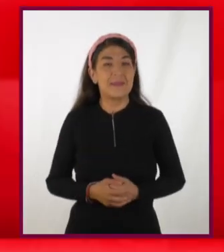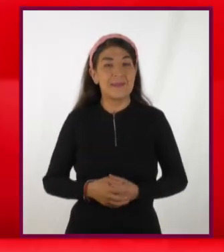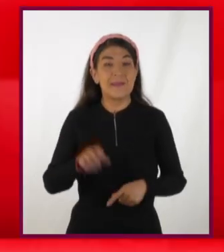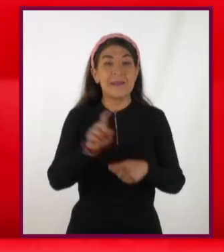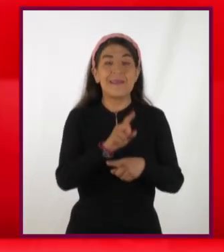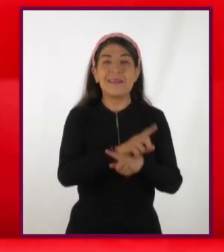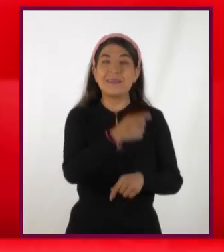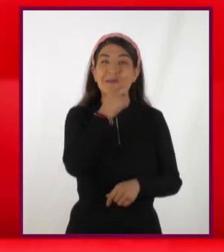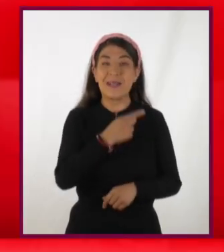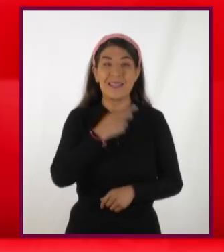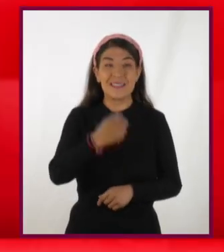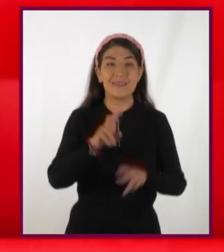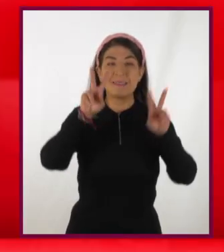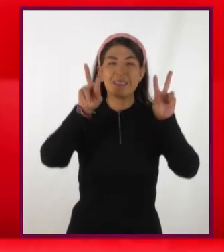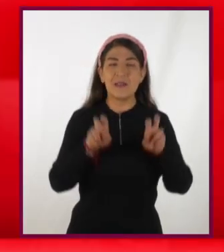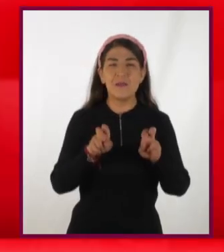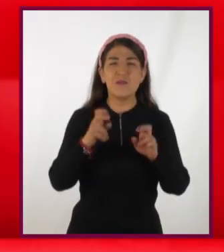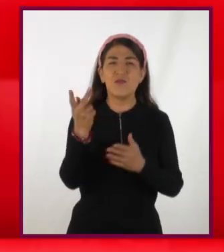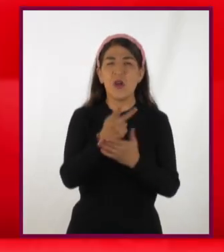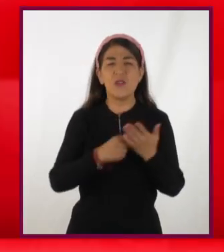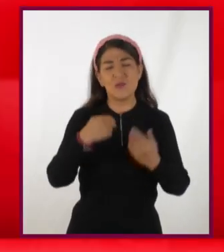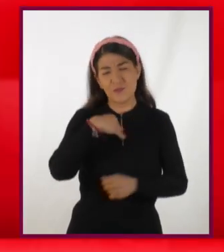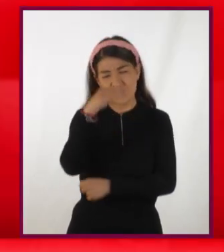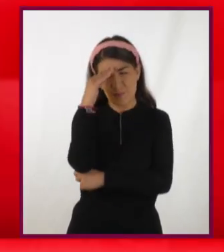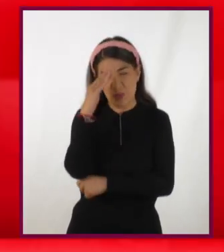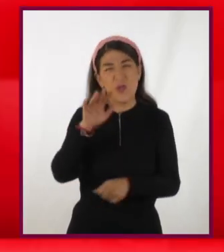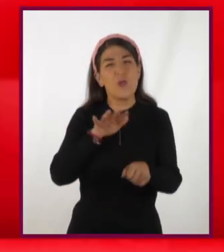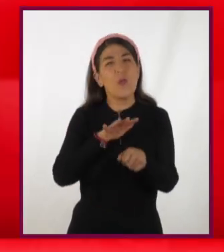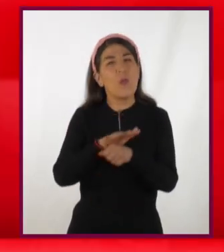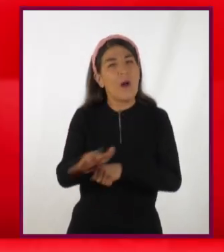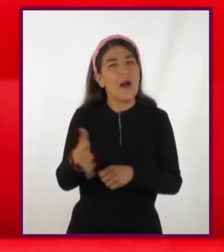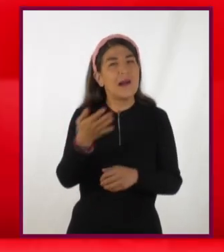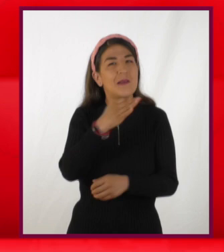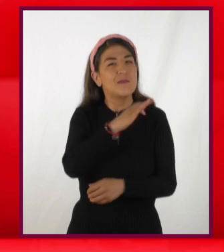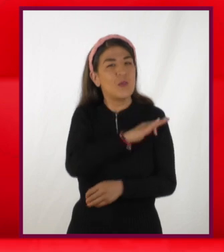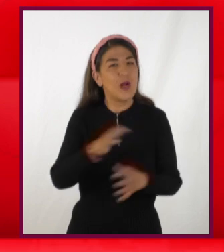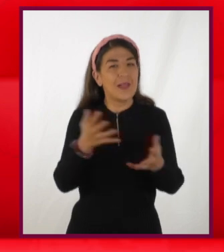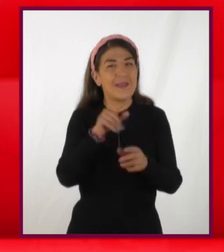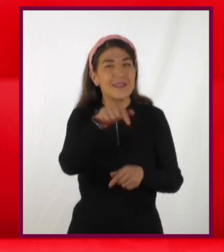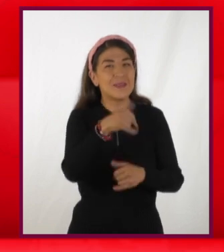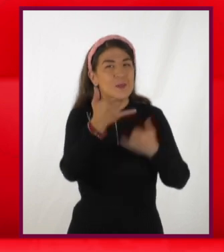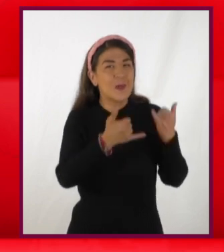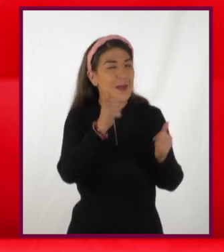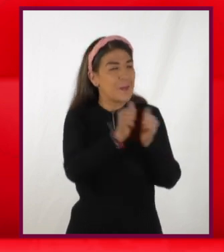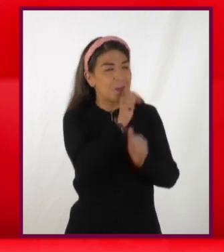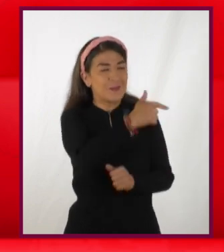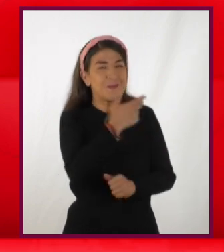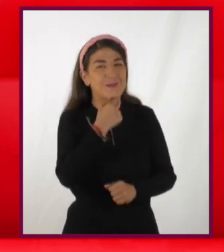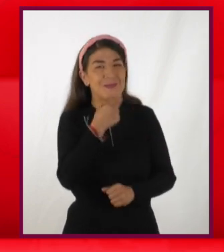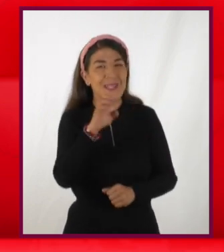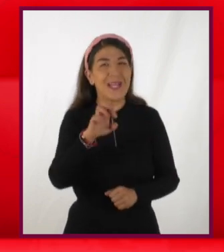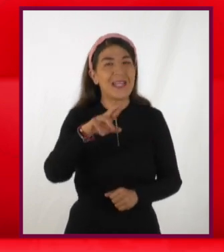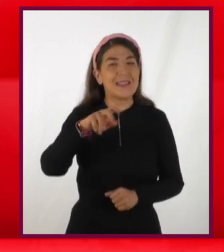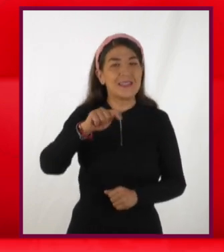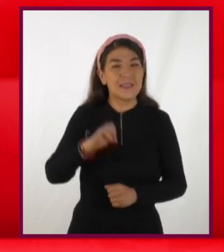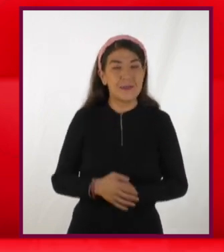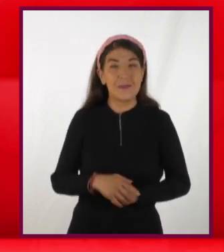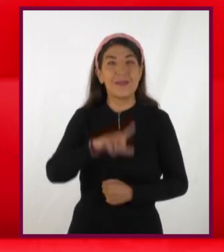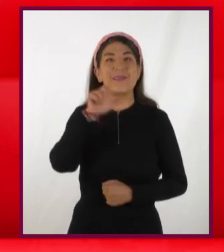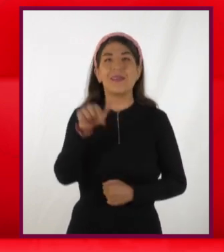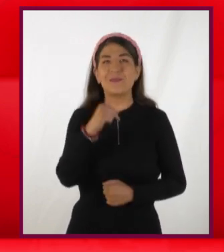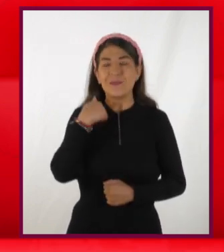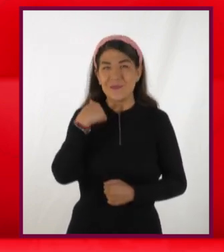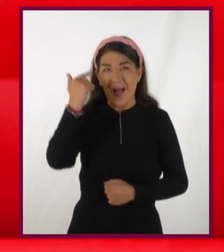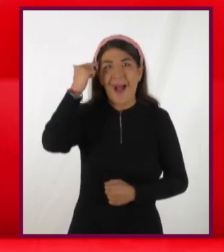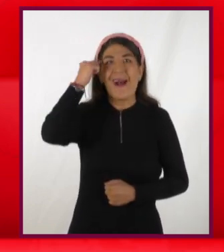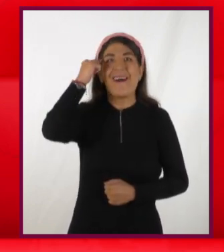Desde que nos dijeron el tema del programa estuve pensando cuál sería la mejor manera de jugar con Ernesto. Y de pronto,